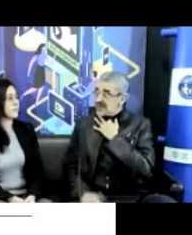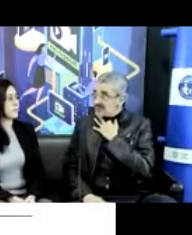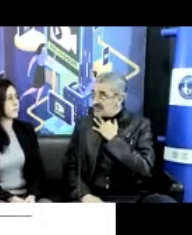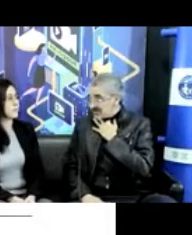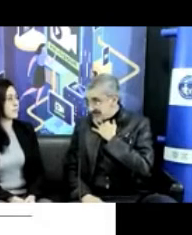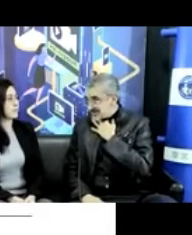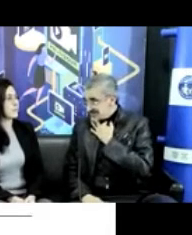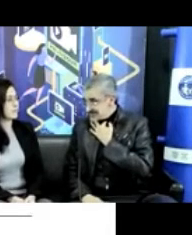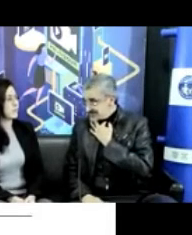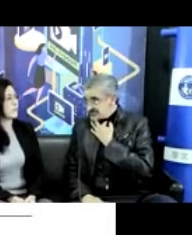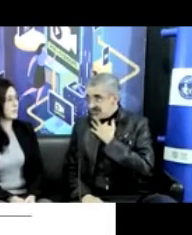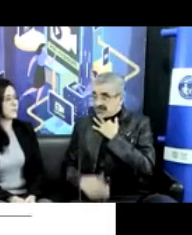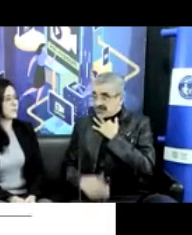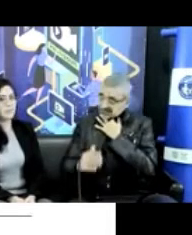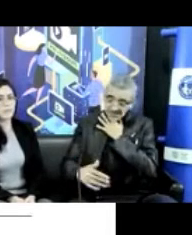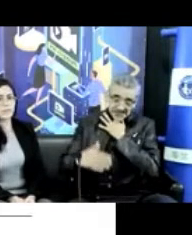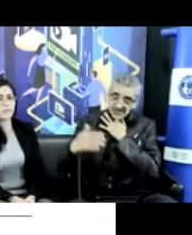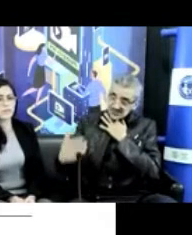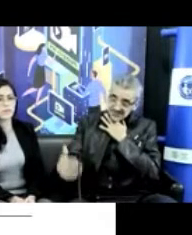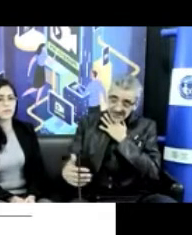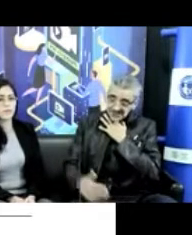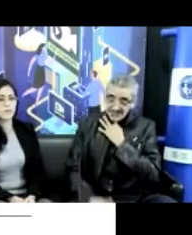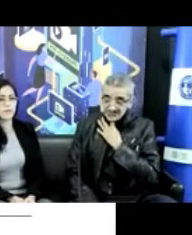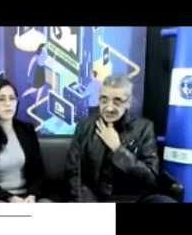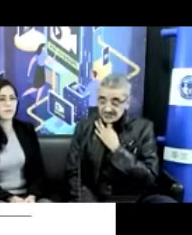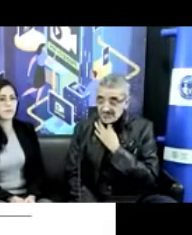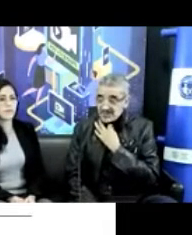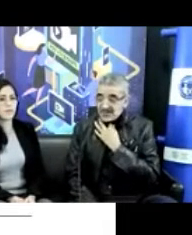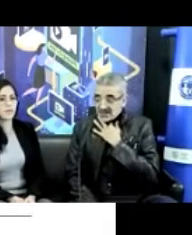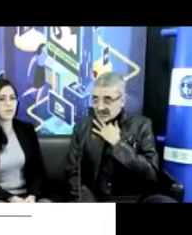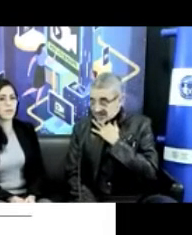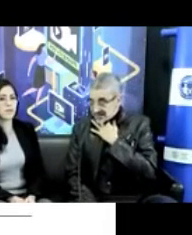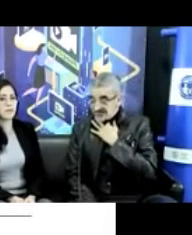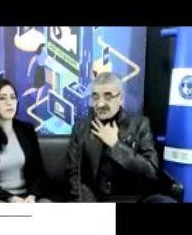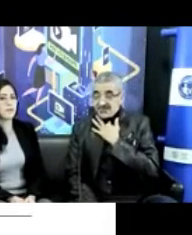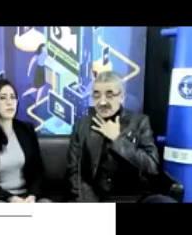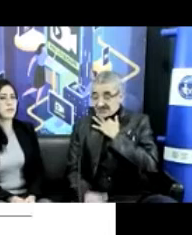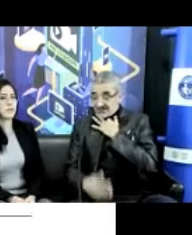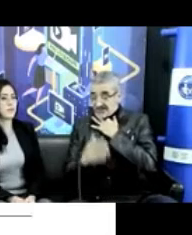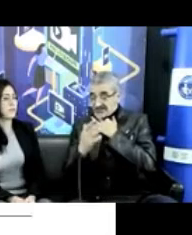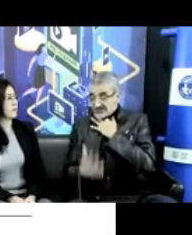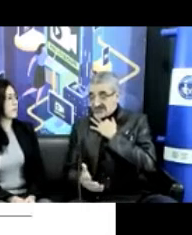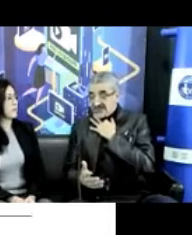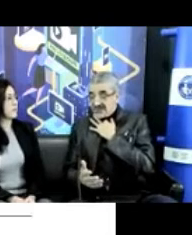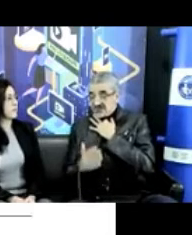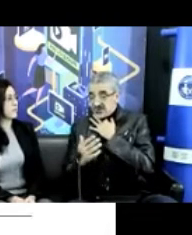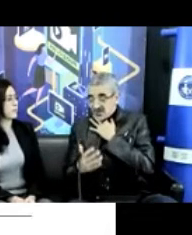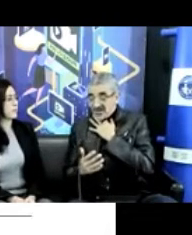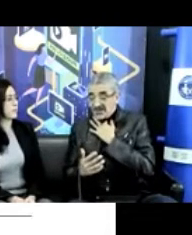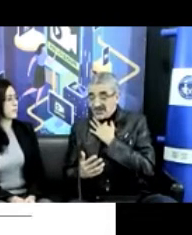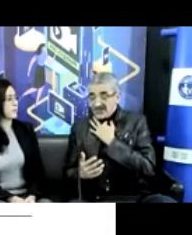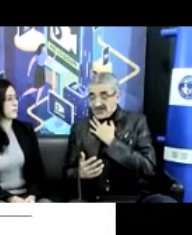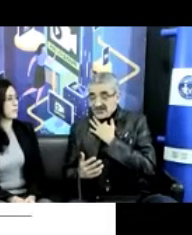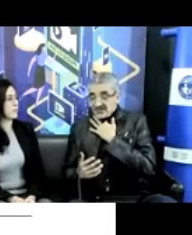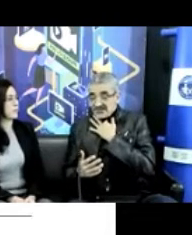dar un acompañamiento a Ujú. los 3, a los 6, al año. Si la persona